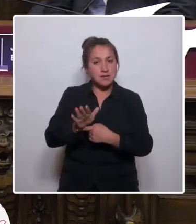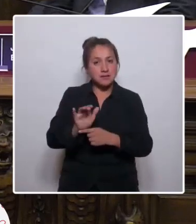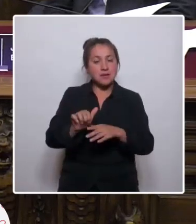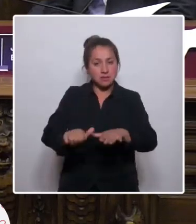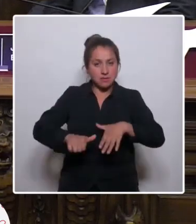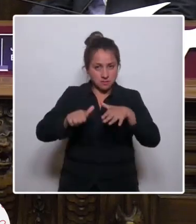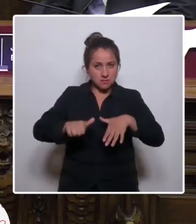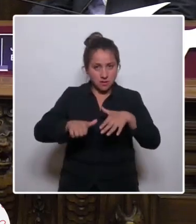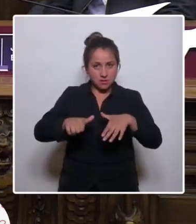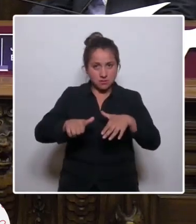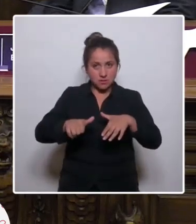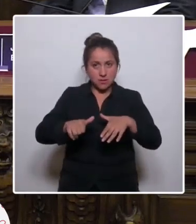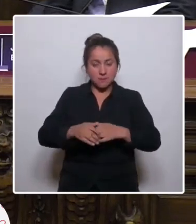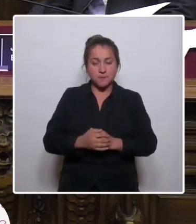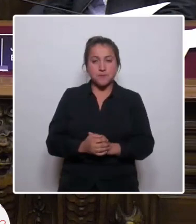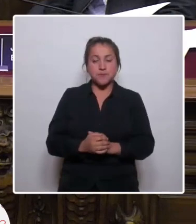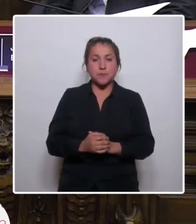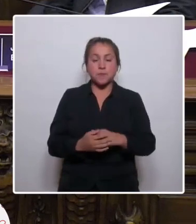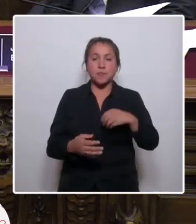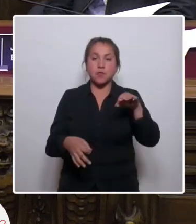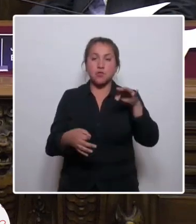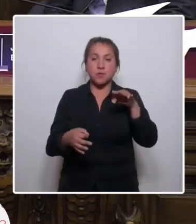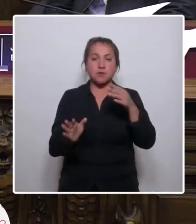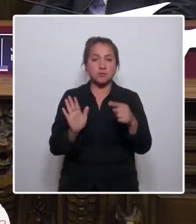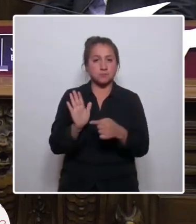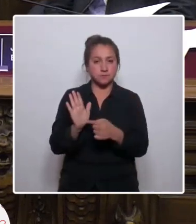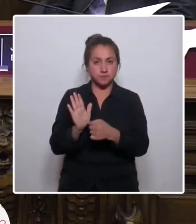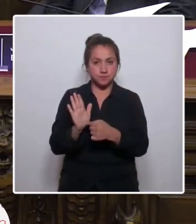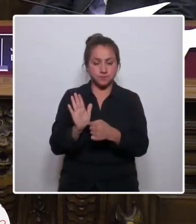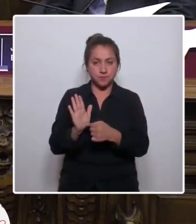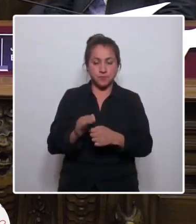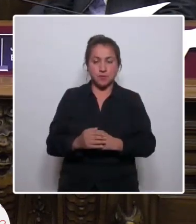16 del documento comparado.